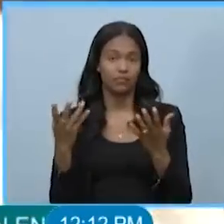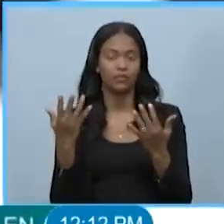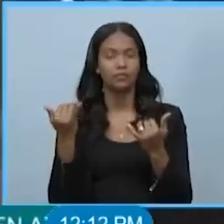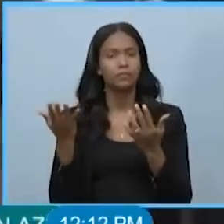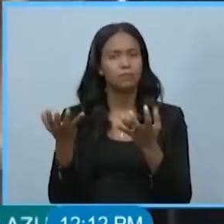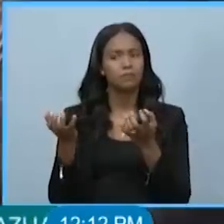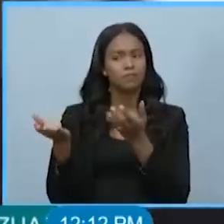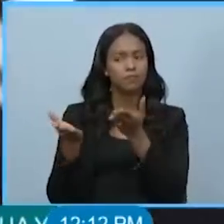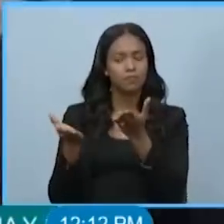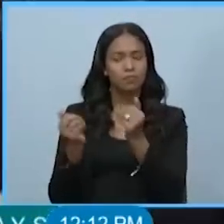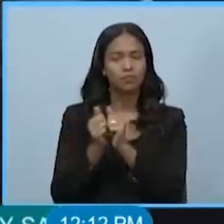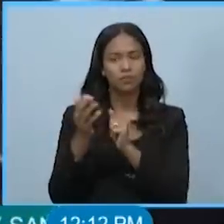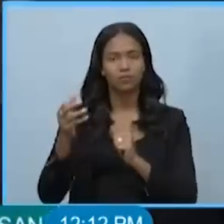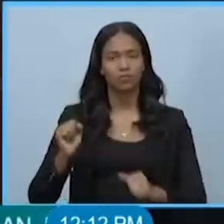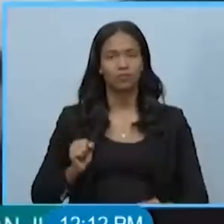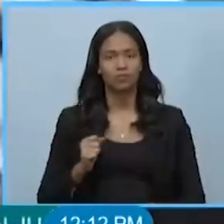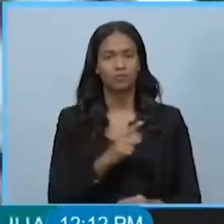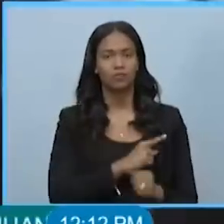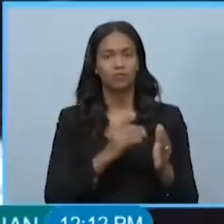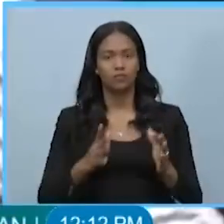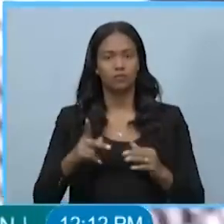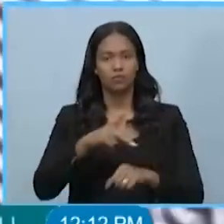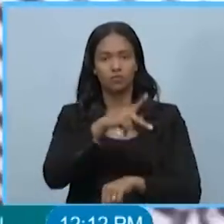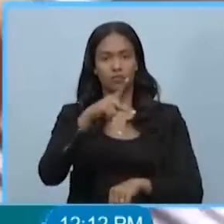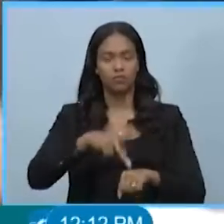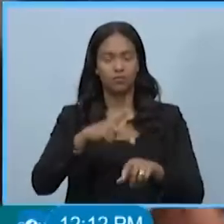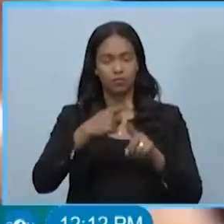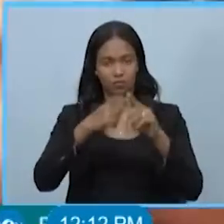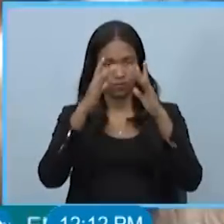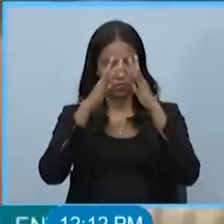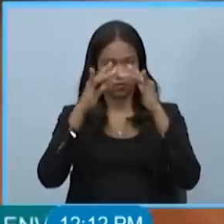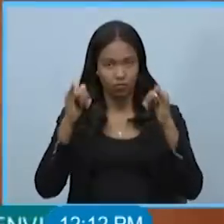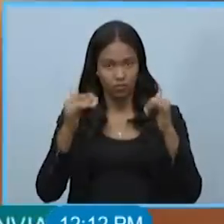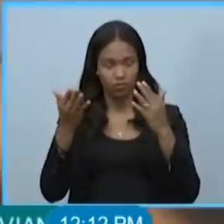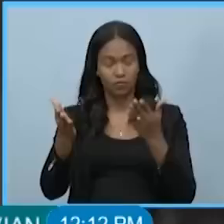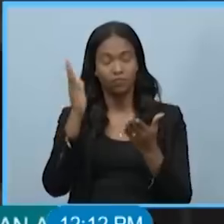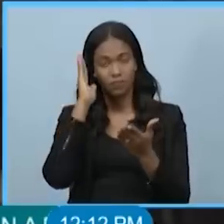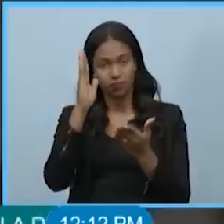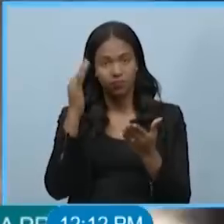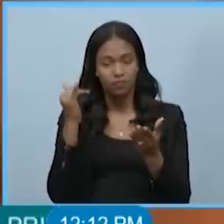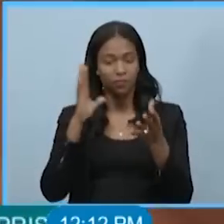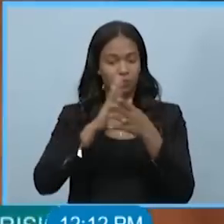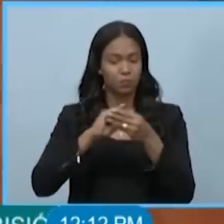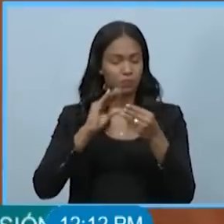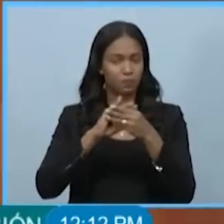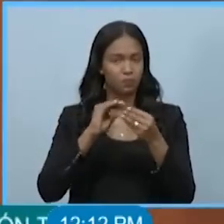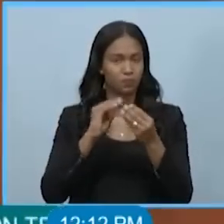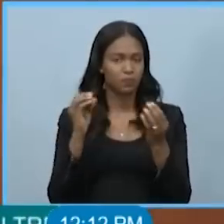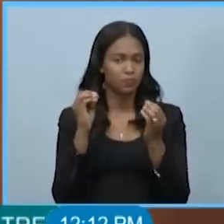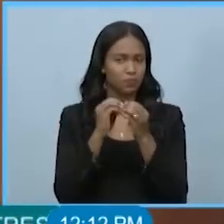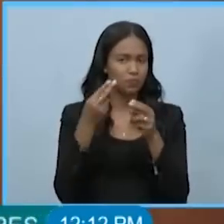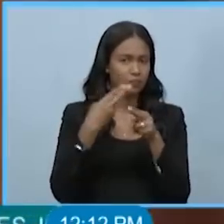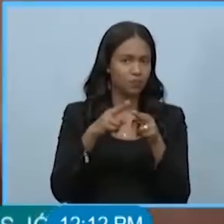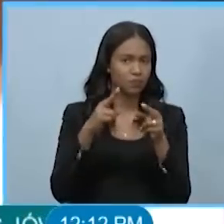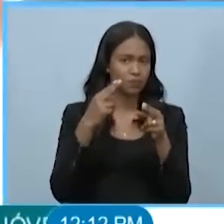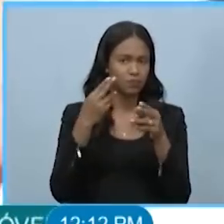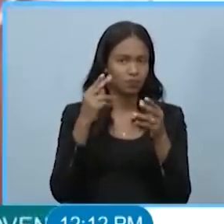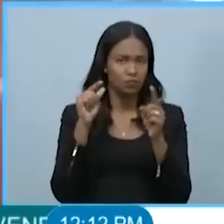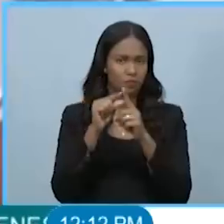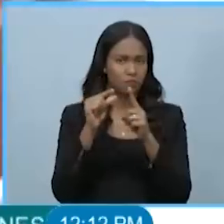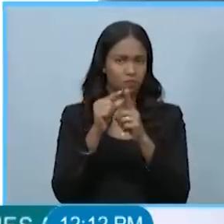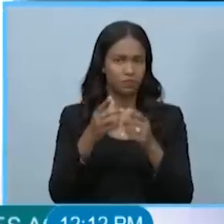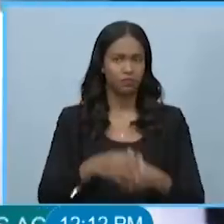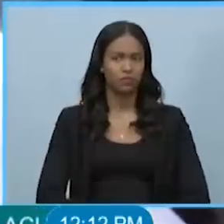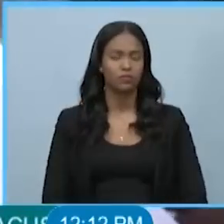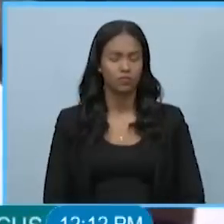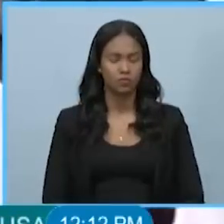de conversar con el senador por la provincia de Higüey, quien va a referirse unas breves palabras sobre el senador.